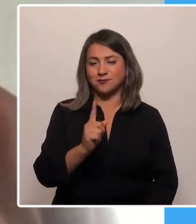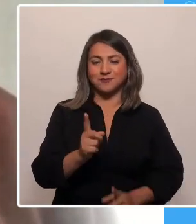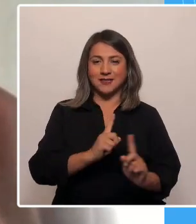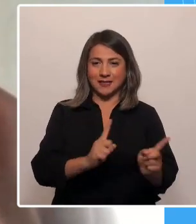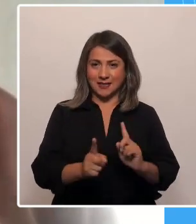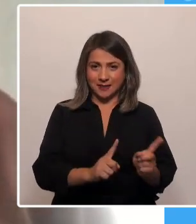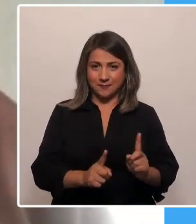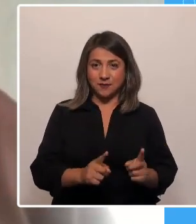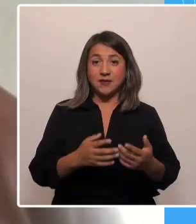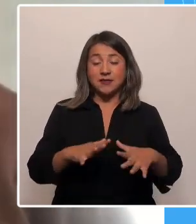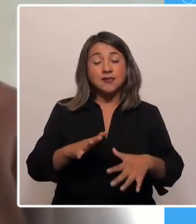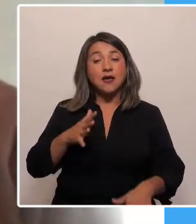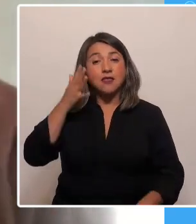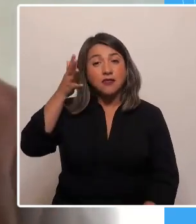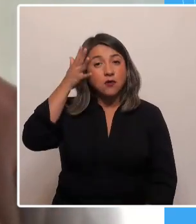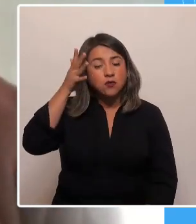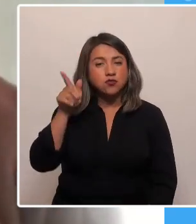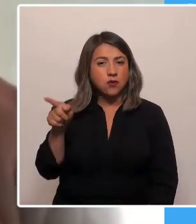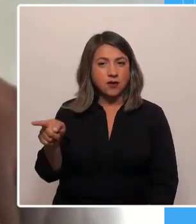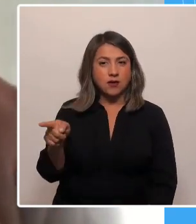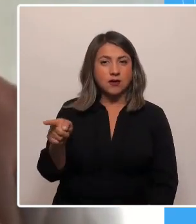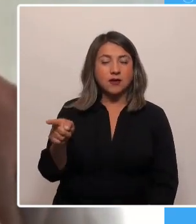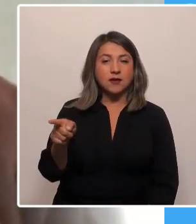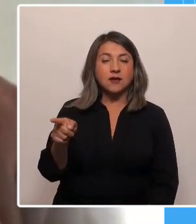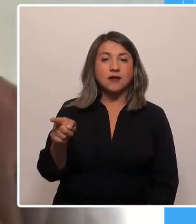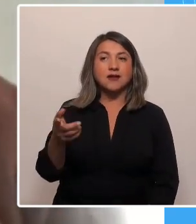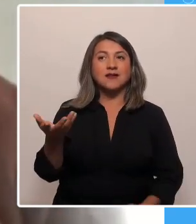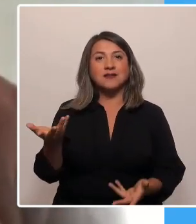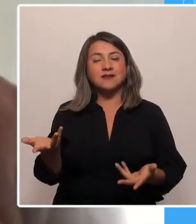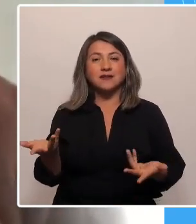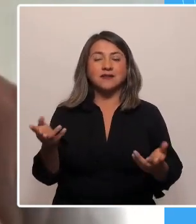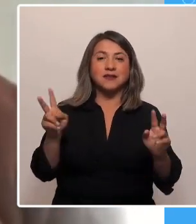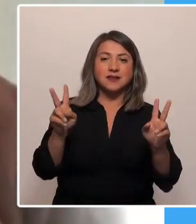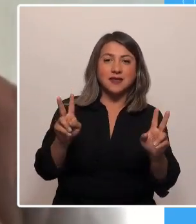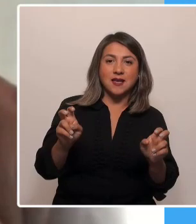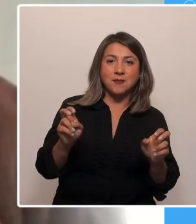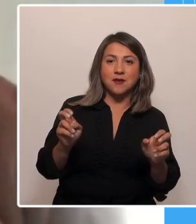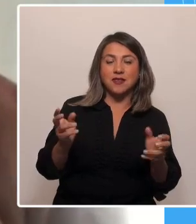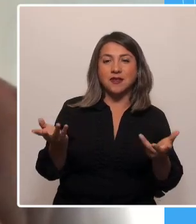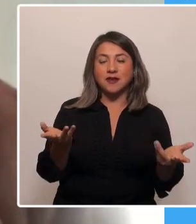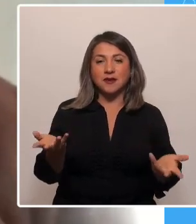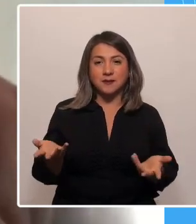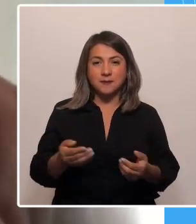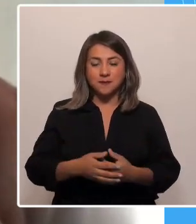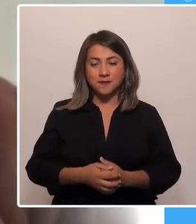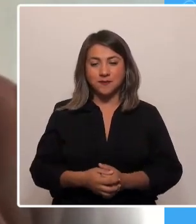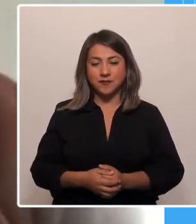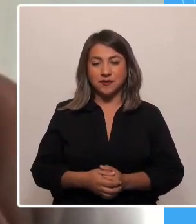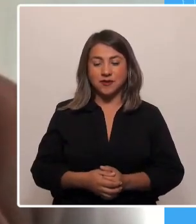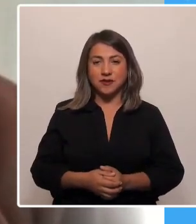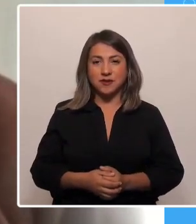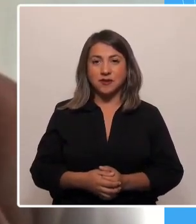Cuando hicimos un discurso allí, en el sentido de que cuáles